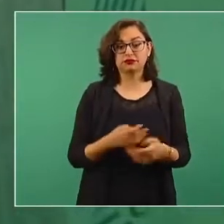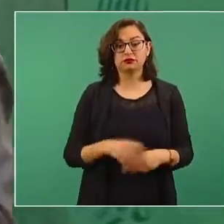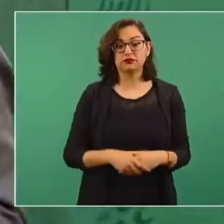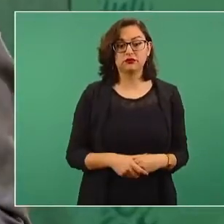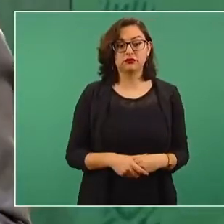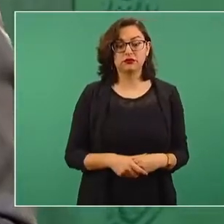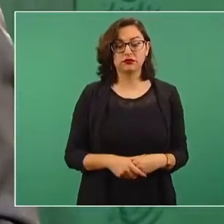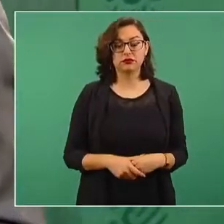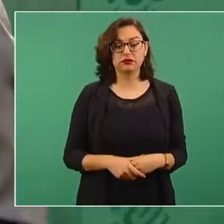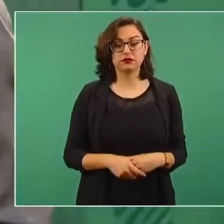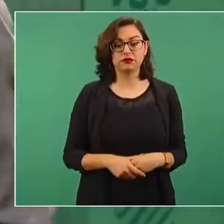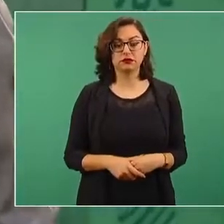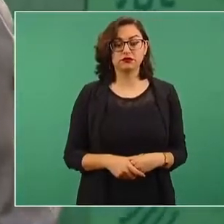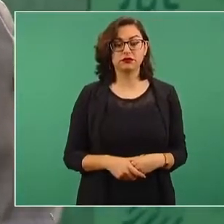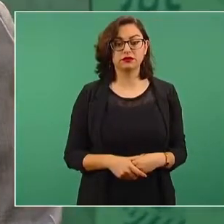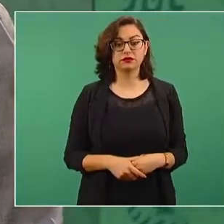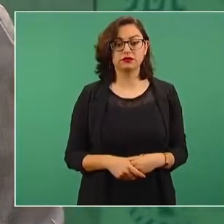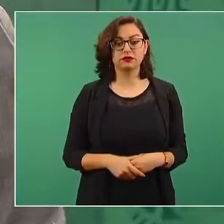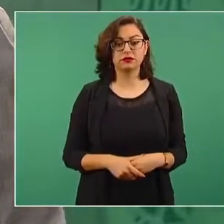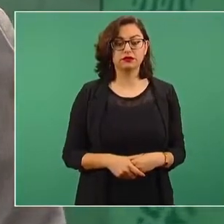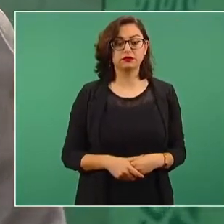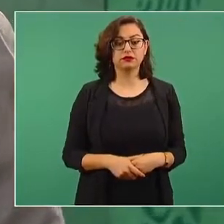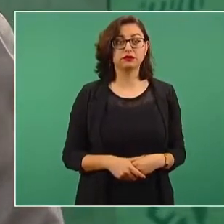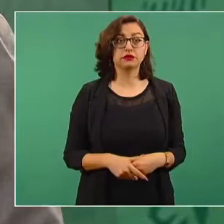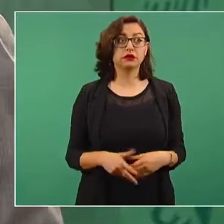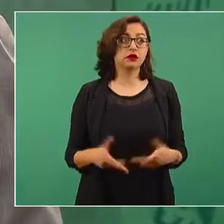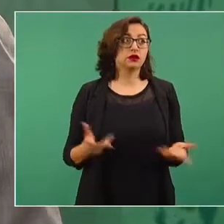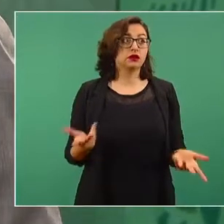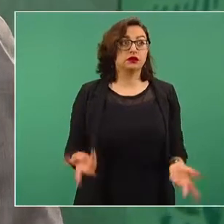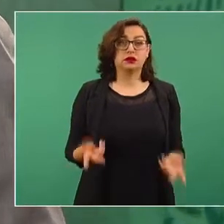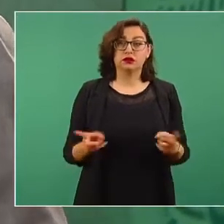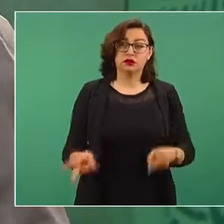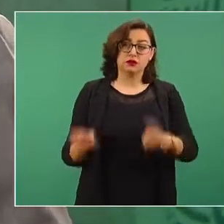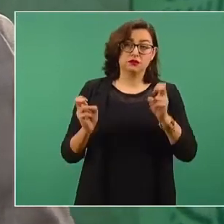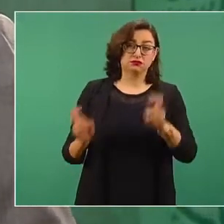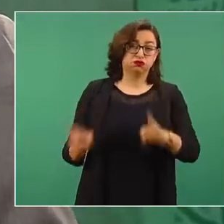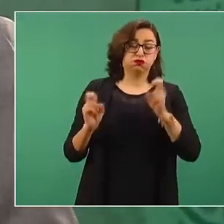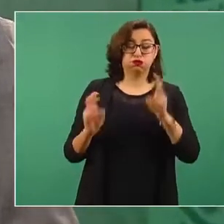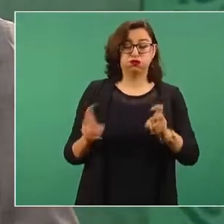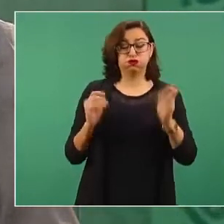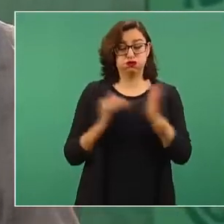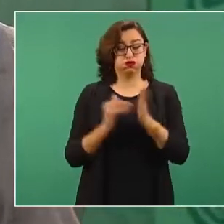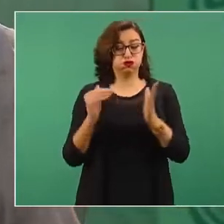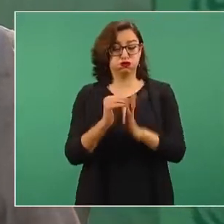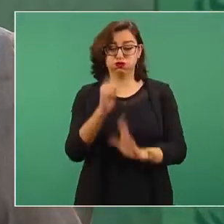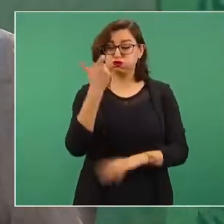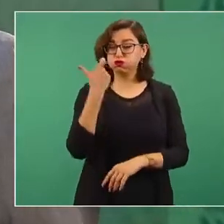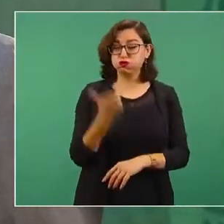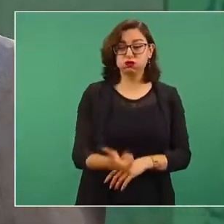Entonces, estamos hablando de que se robaban miles de millones de pesos